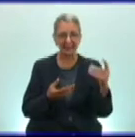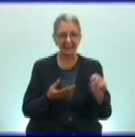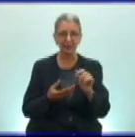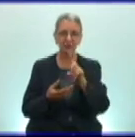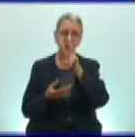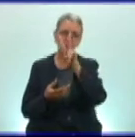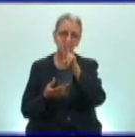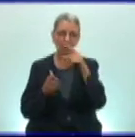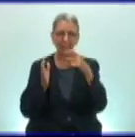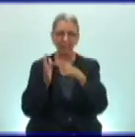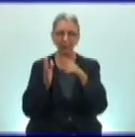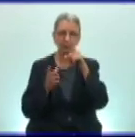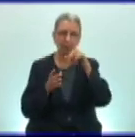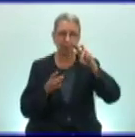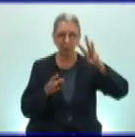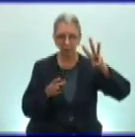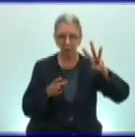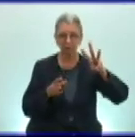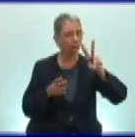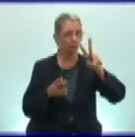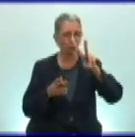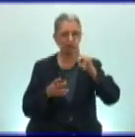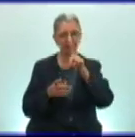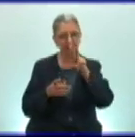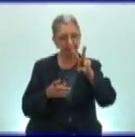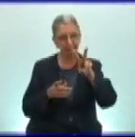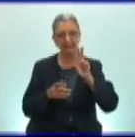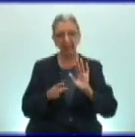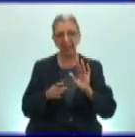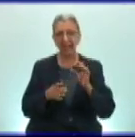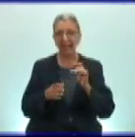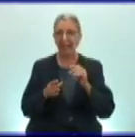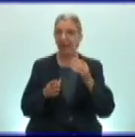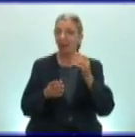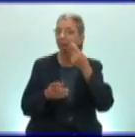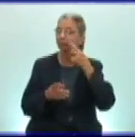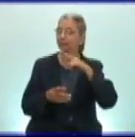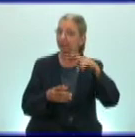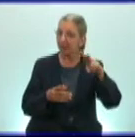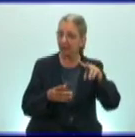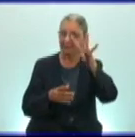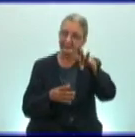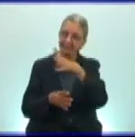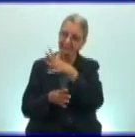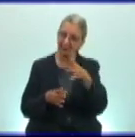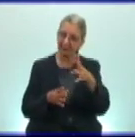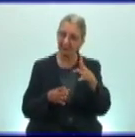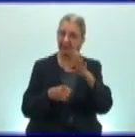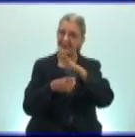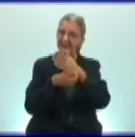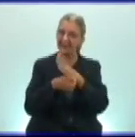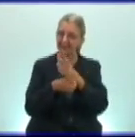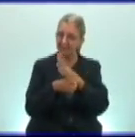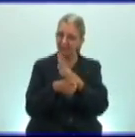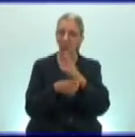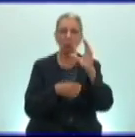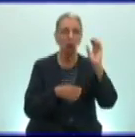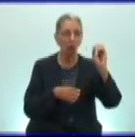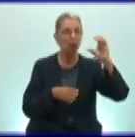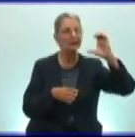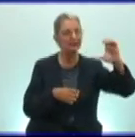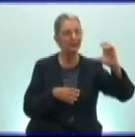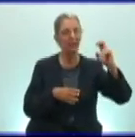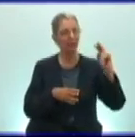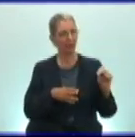lo siguiente: localiza en la tabla periódica de los elementos químicos los símbolos O, C, N, H.